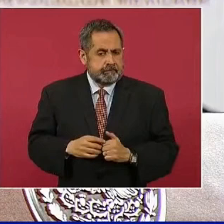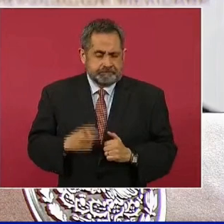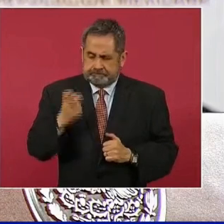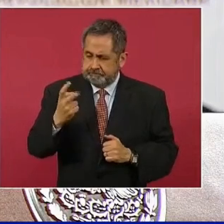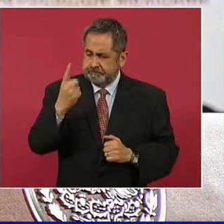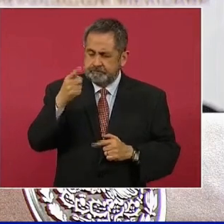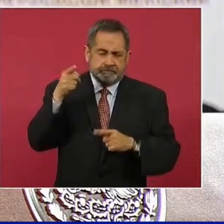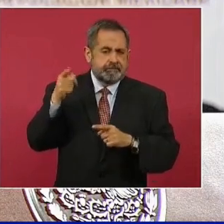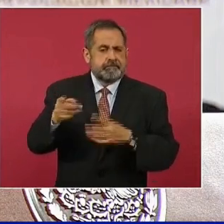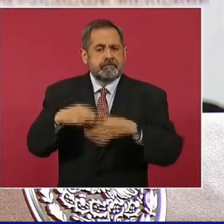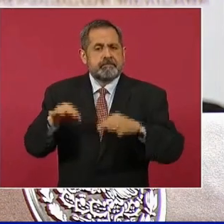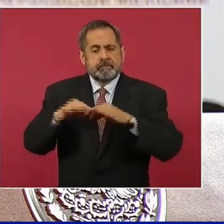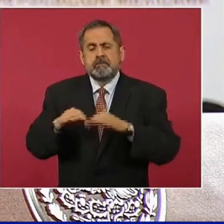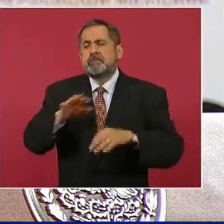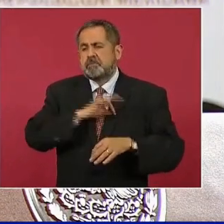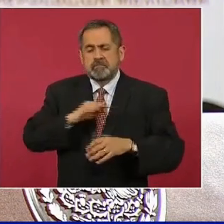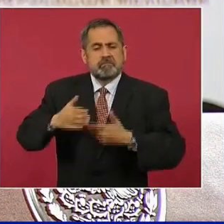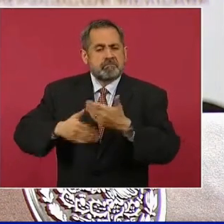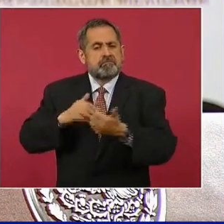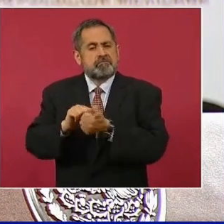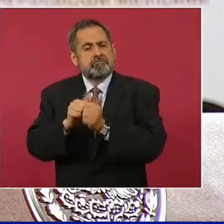es lo que permite